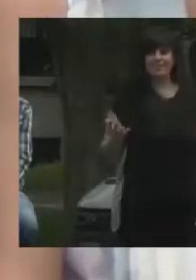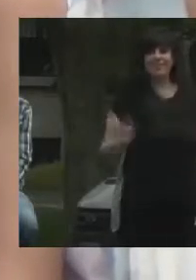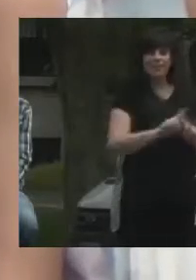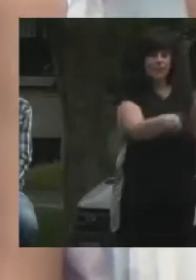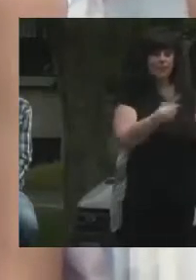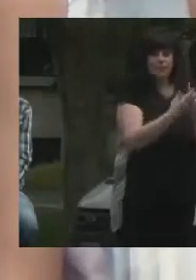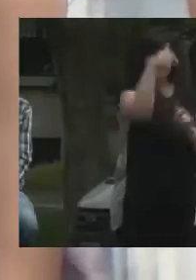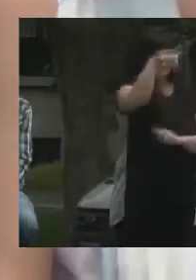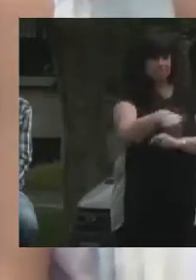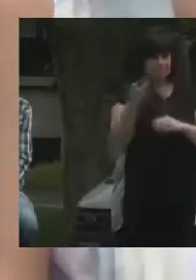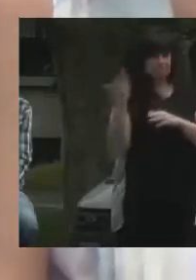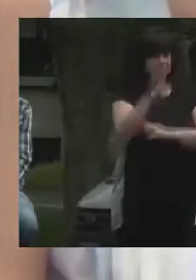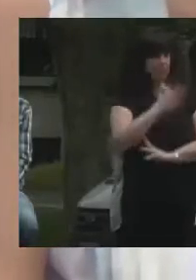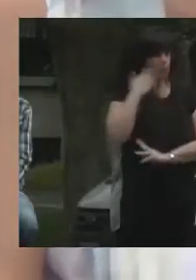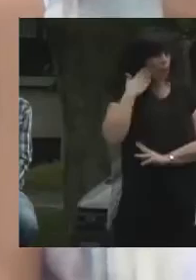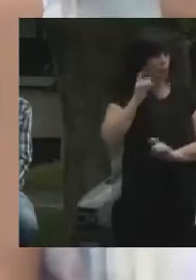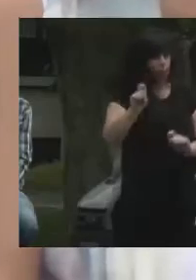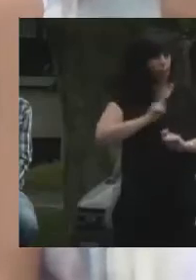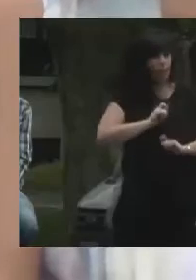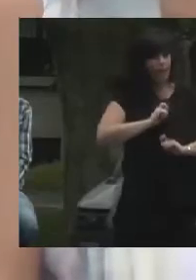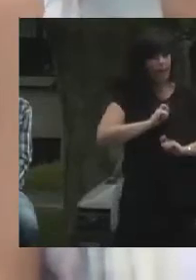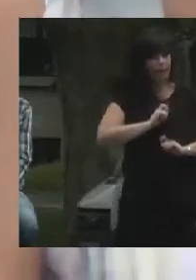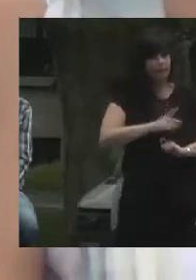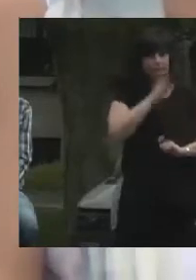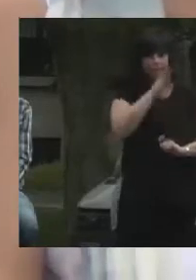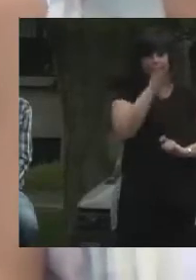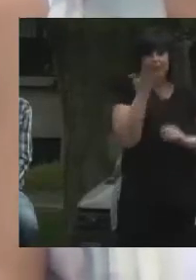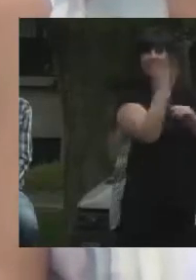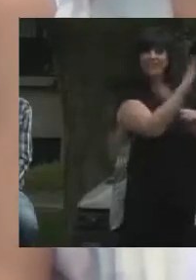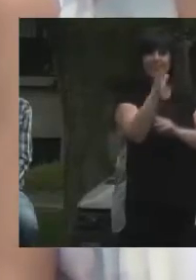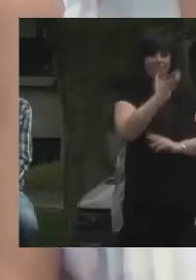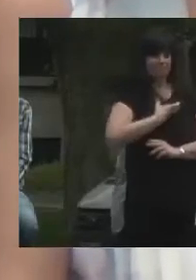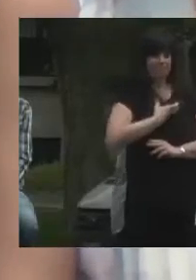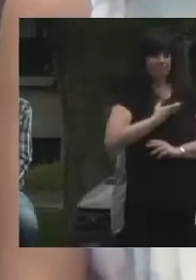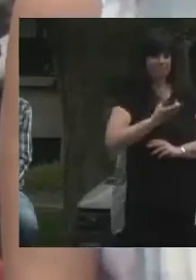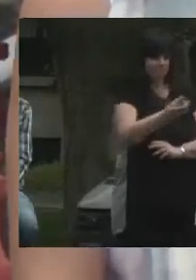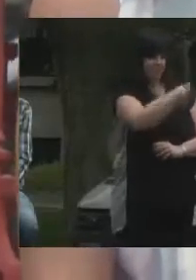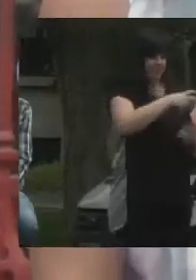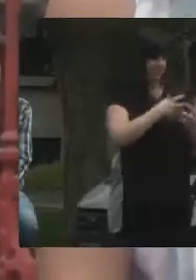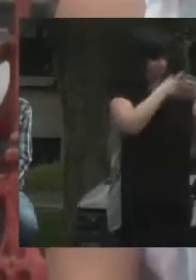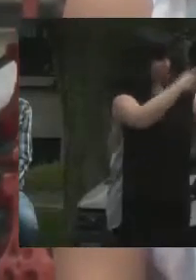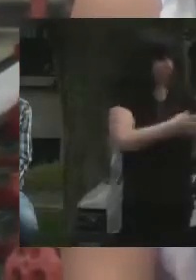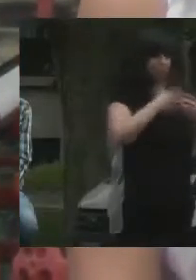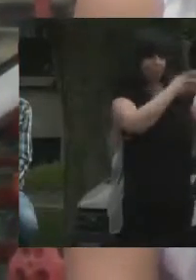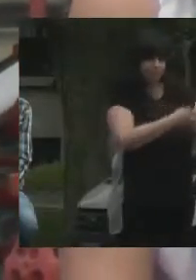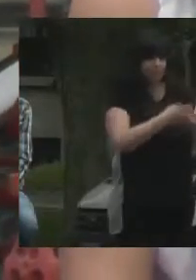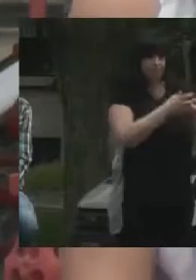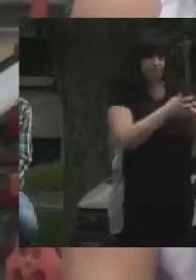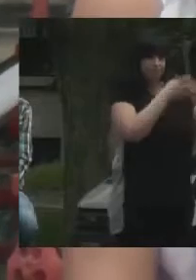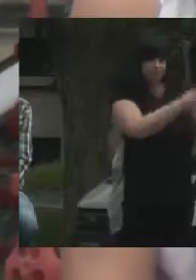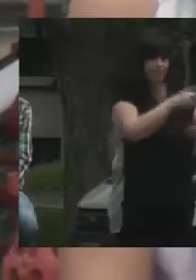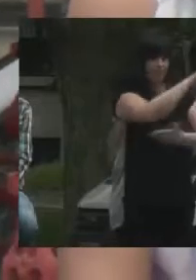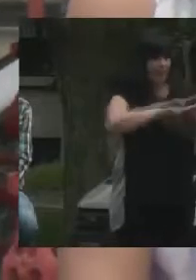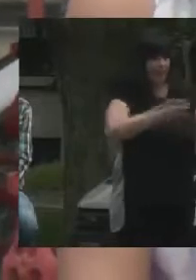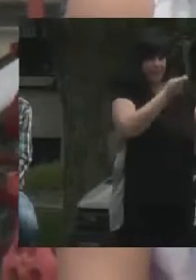a representación que é todo un orgullo de candidaturas municipalistas que están loitando en todo o país, é certo, en